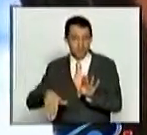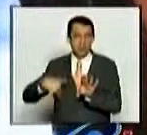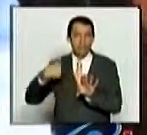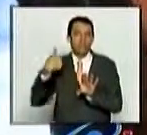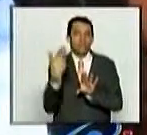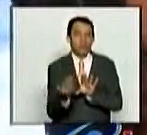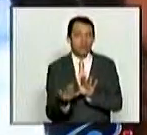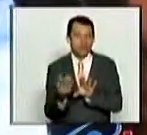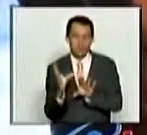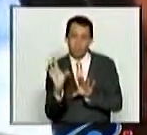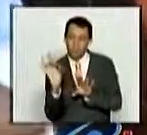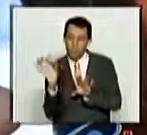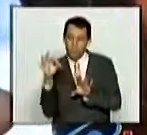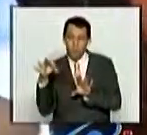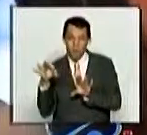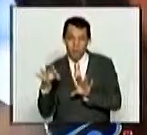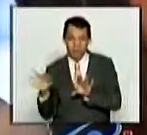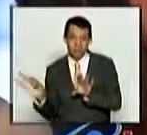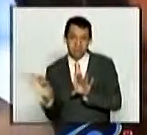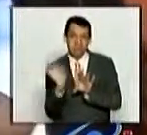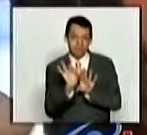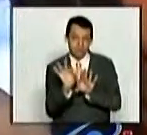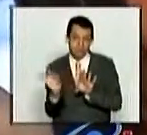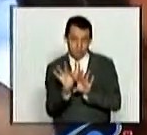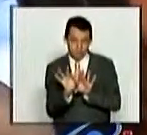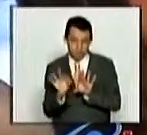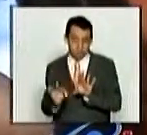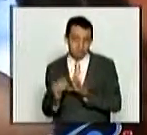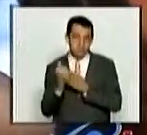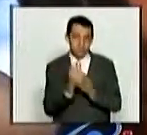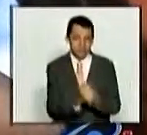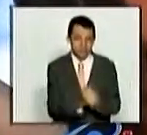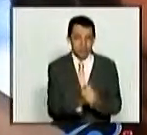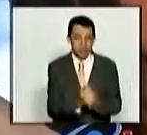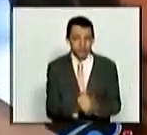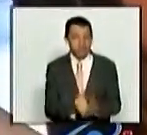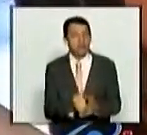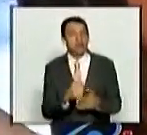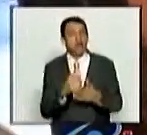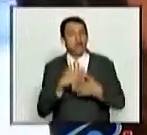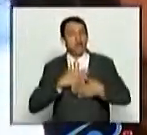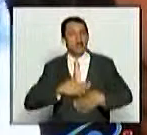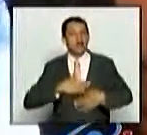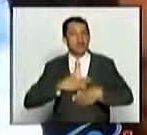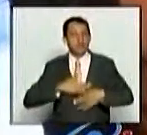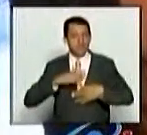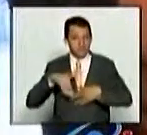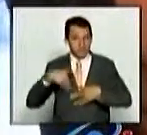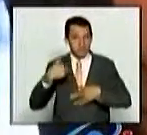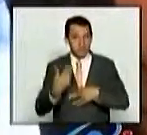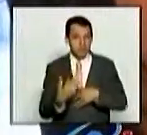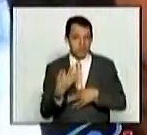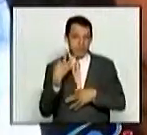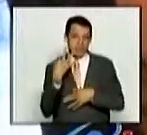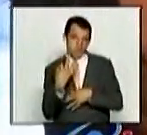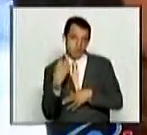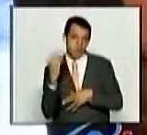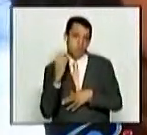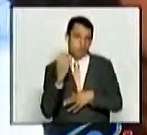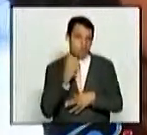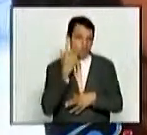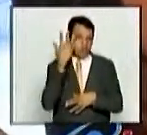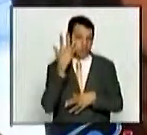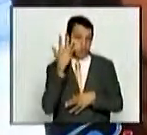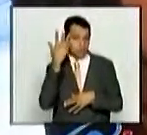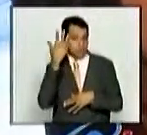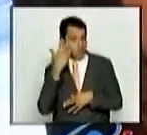unas chinchetas para que esa terapia de esas agujitas ahí colocadas pueda postergarse por unos 3 a 5 días